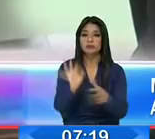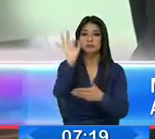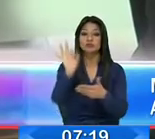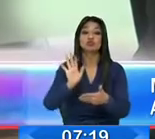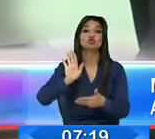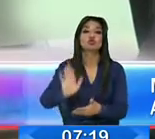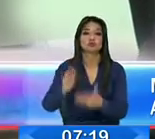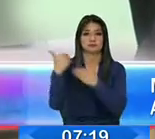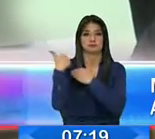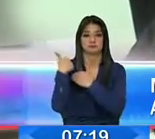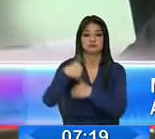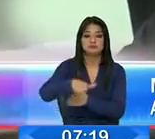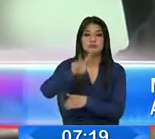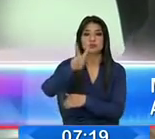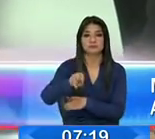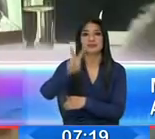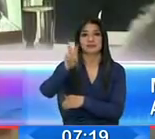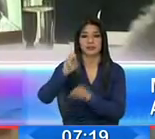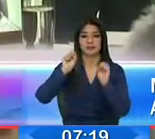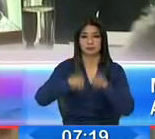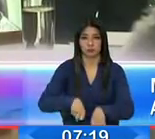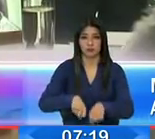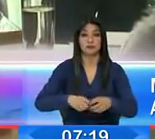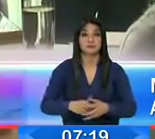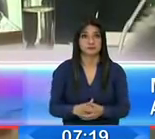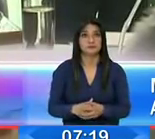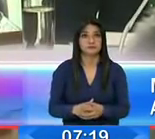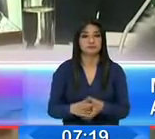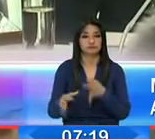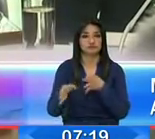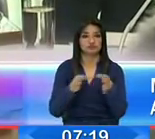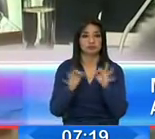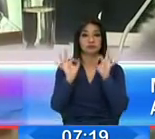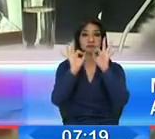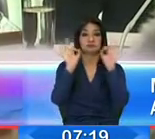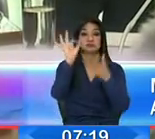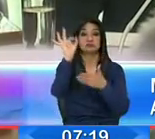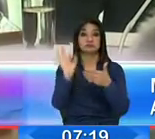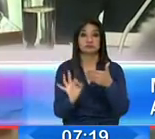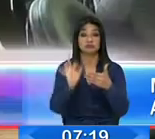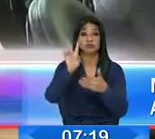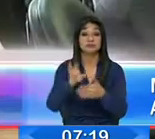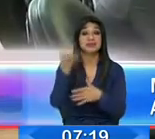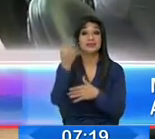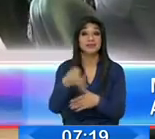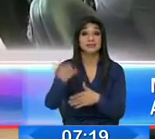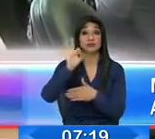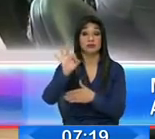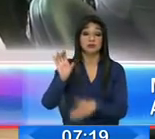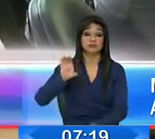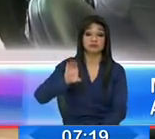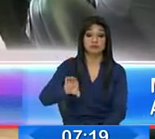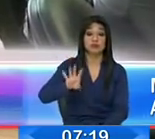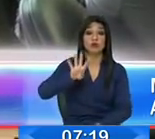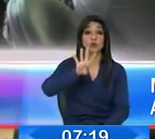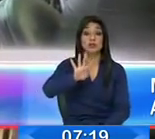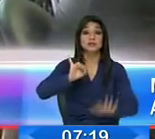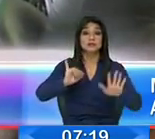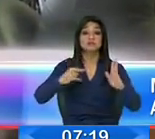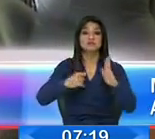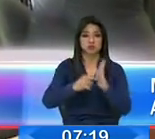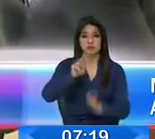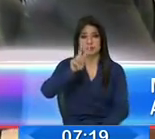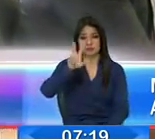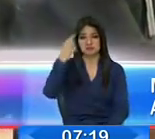de Estado para el año 2020. En este marco manifestó que el presupuesto de 2019 fue de 46.25 millones